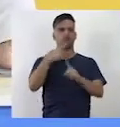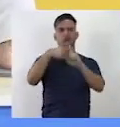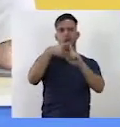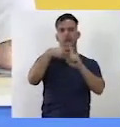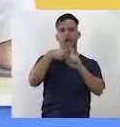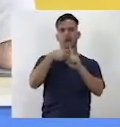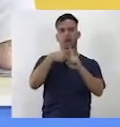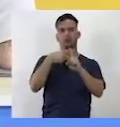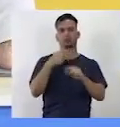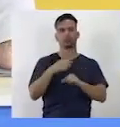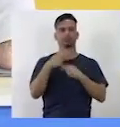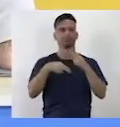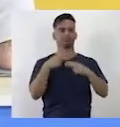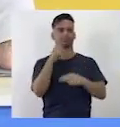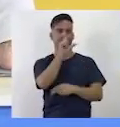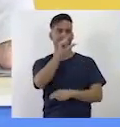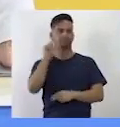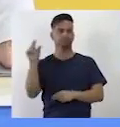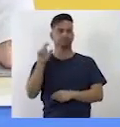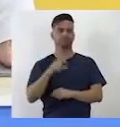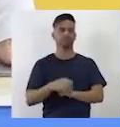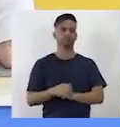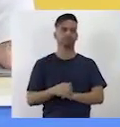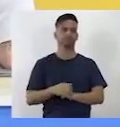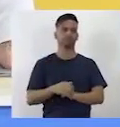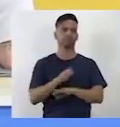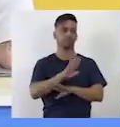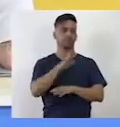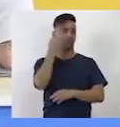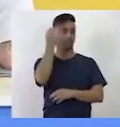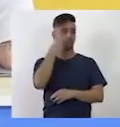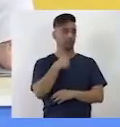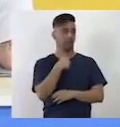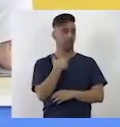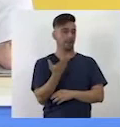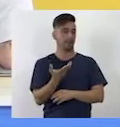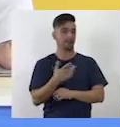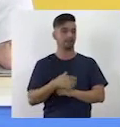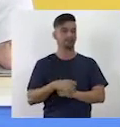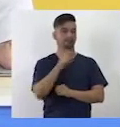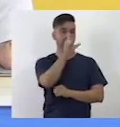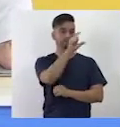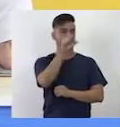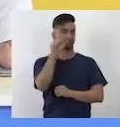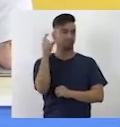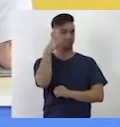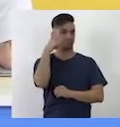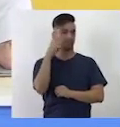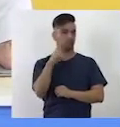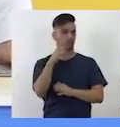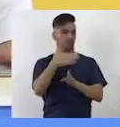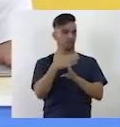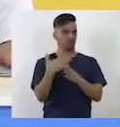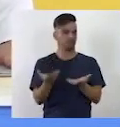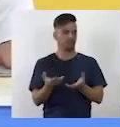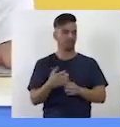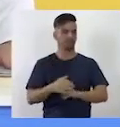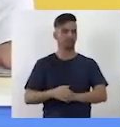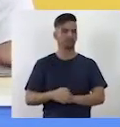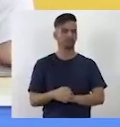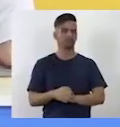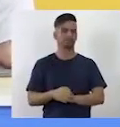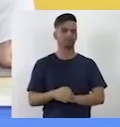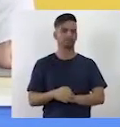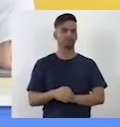cálculo que realizamos según la expresión que ya conocen vamos ahora a revisarlas y a ver qué significa esa